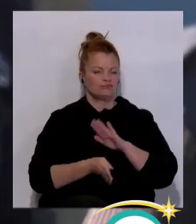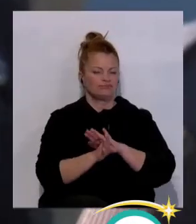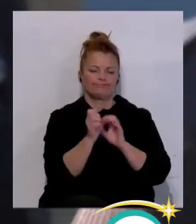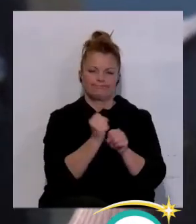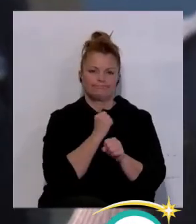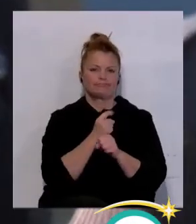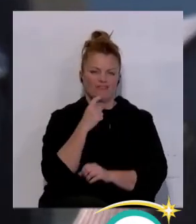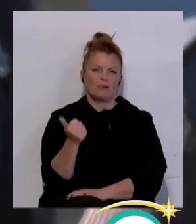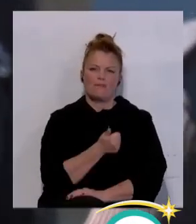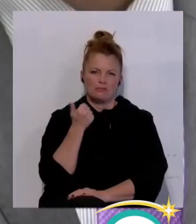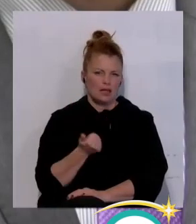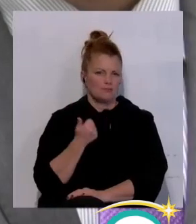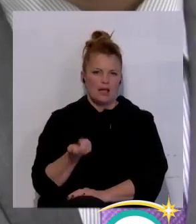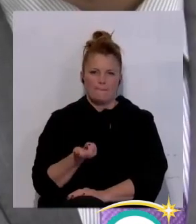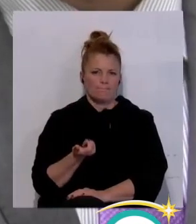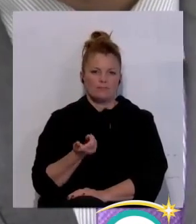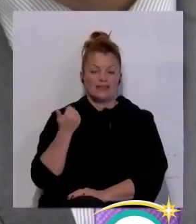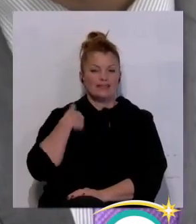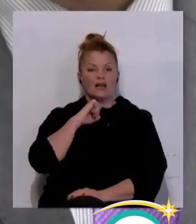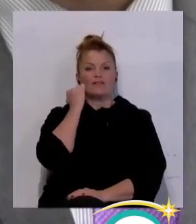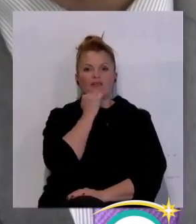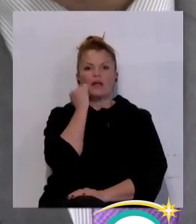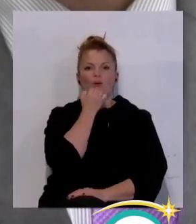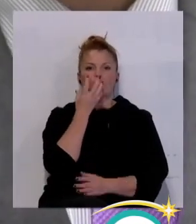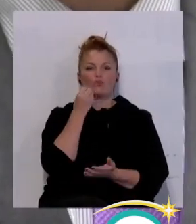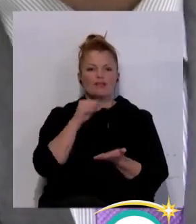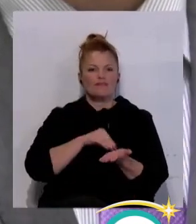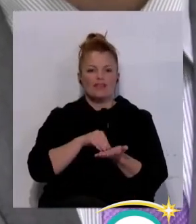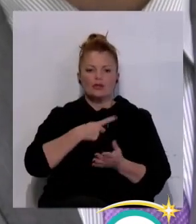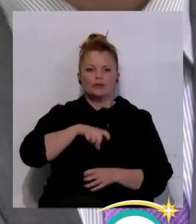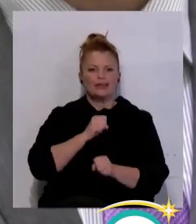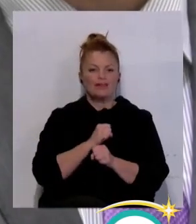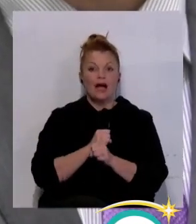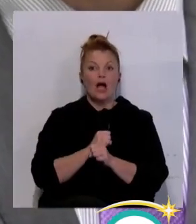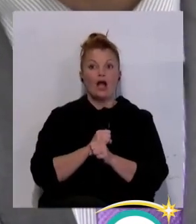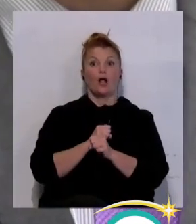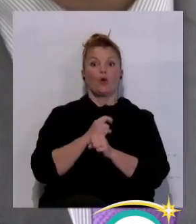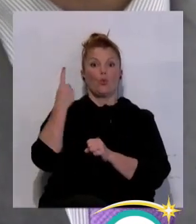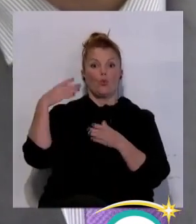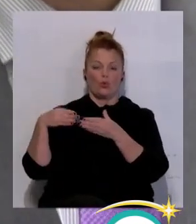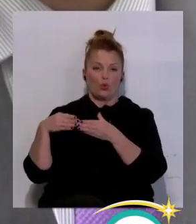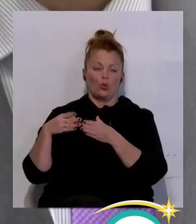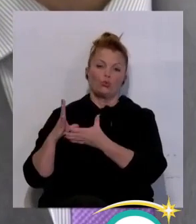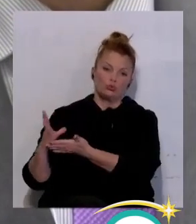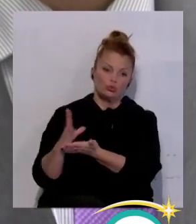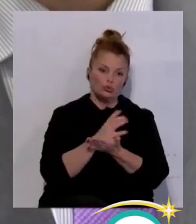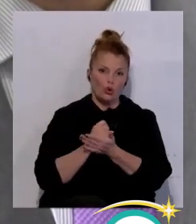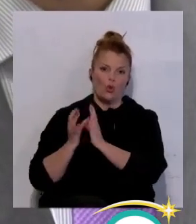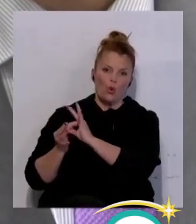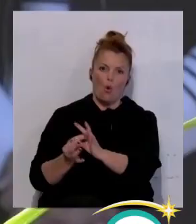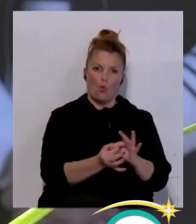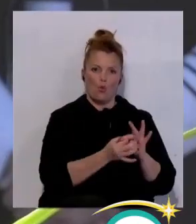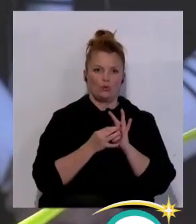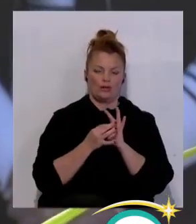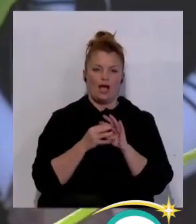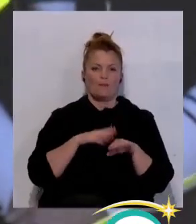trabajando. Pero aparte es lo que ya hemos estado indicando en muchas ocasiones. Tenemos que trabajar todos, de manera conjunta, todos a una, porque